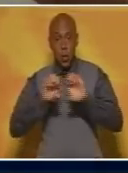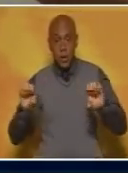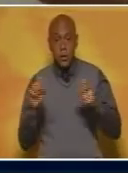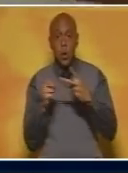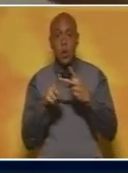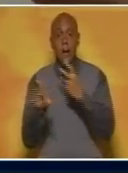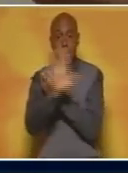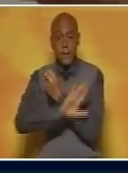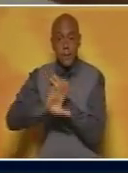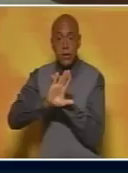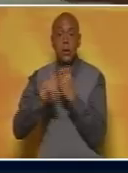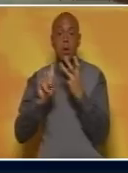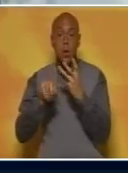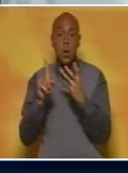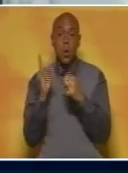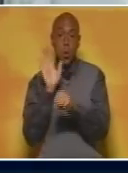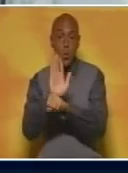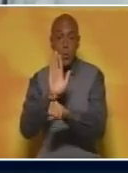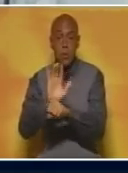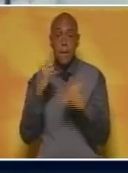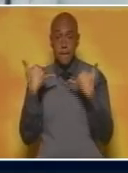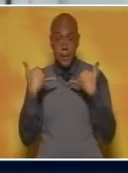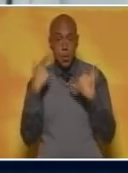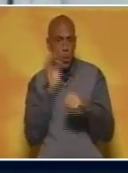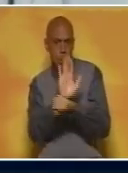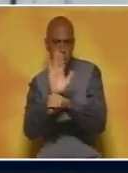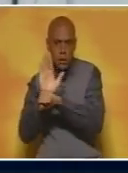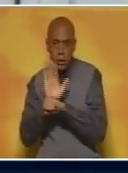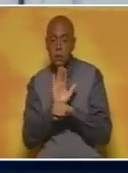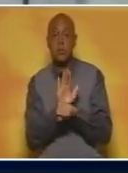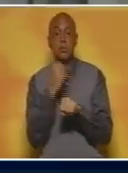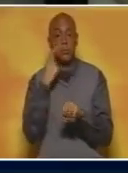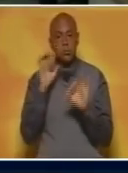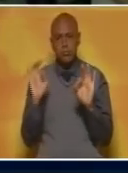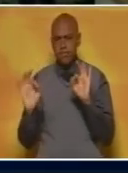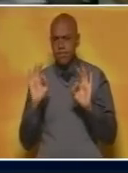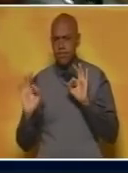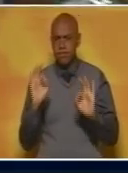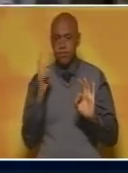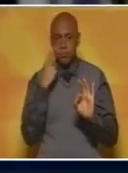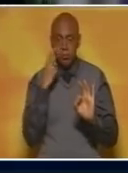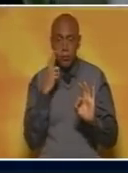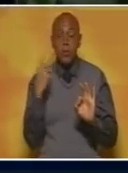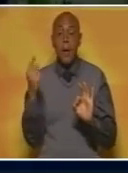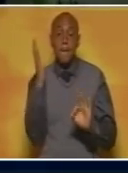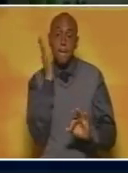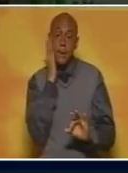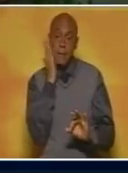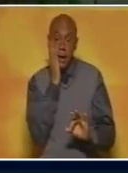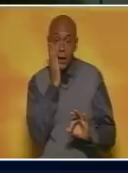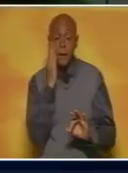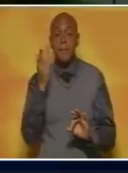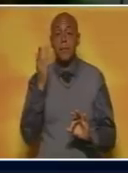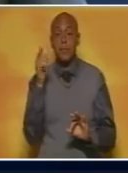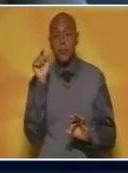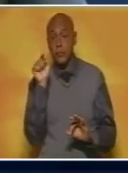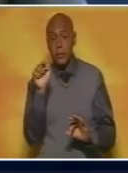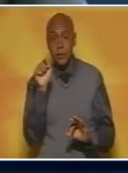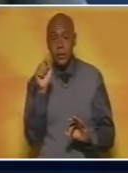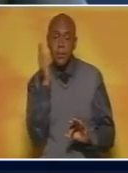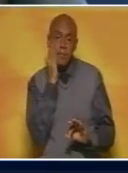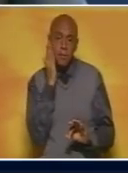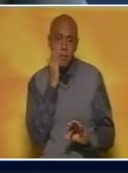y autocuidado son los pilares declarados del programa que se enfrentan al estigma. Las madres no tengan